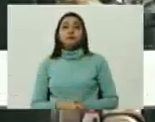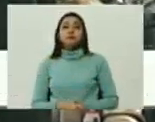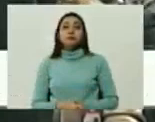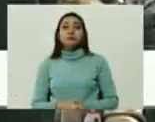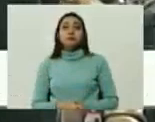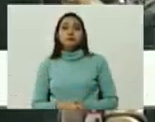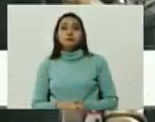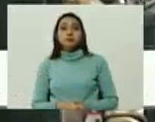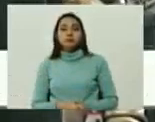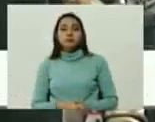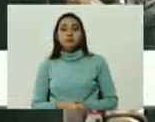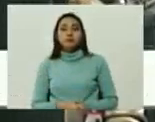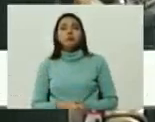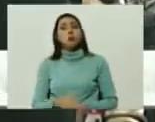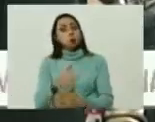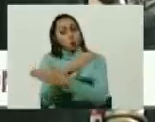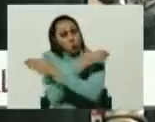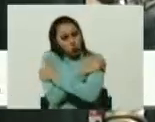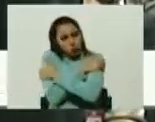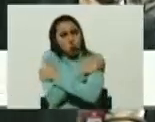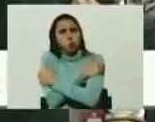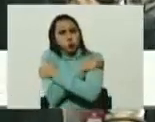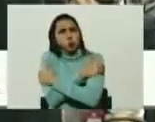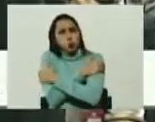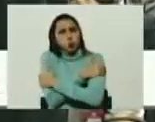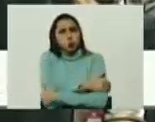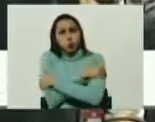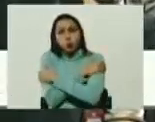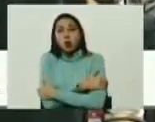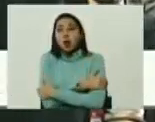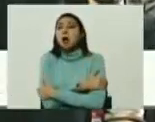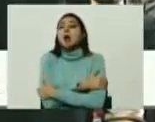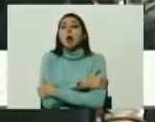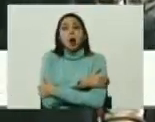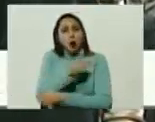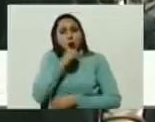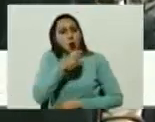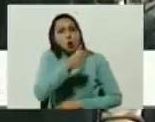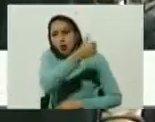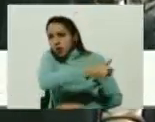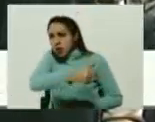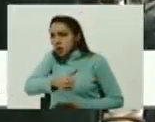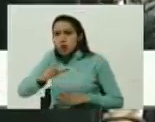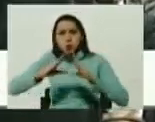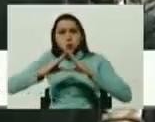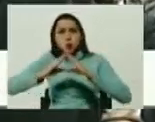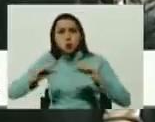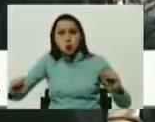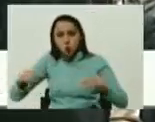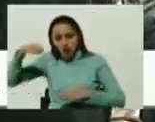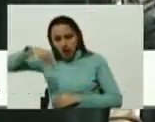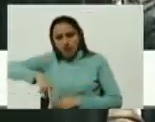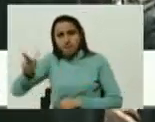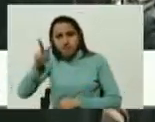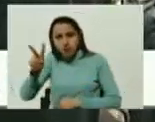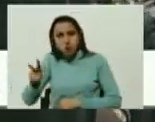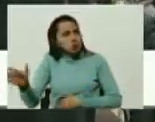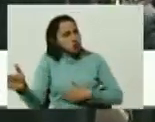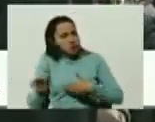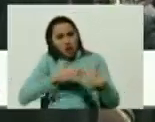caluroso y fraternal abrazo a todas nuestras adultas y adultos mayores de venezuela independientemente